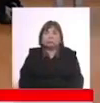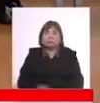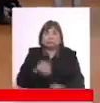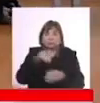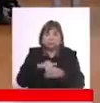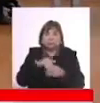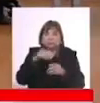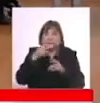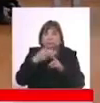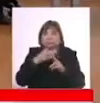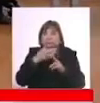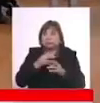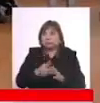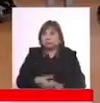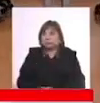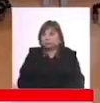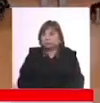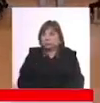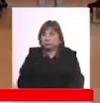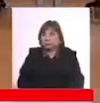con la votación nominal.